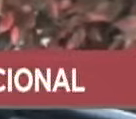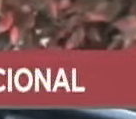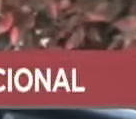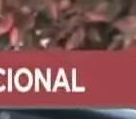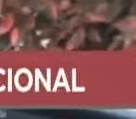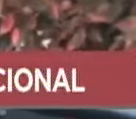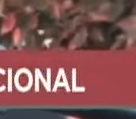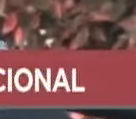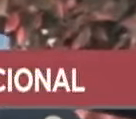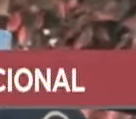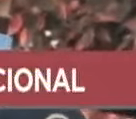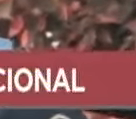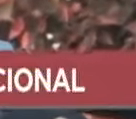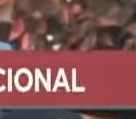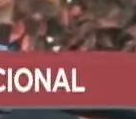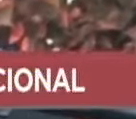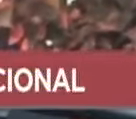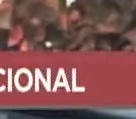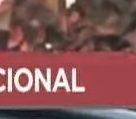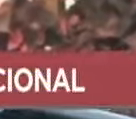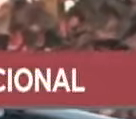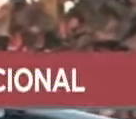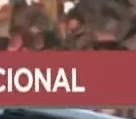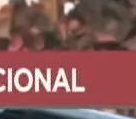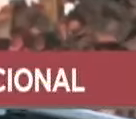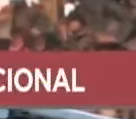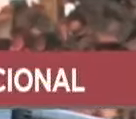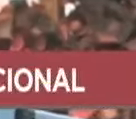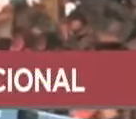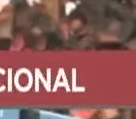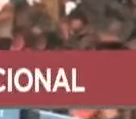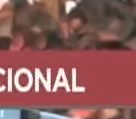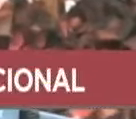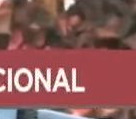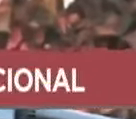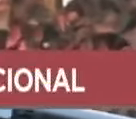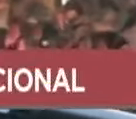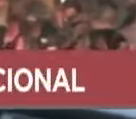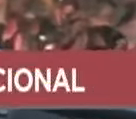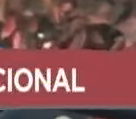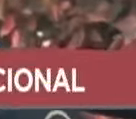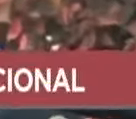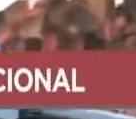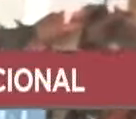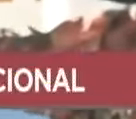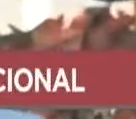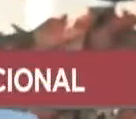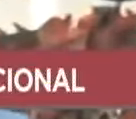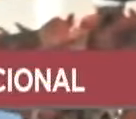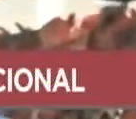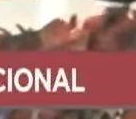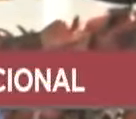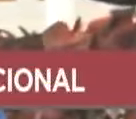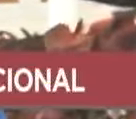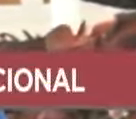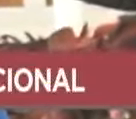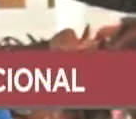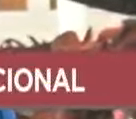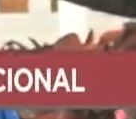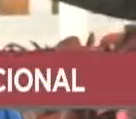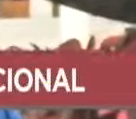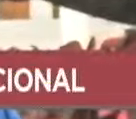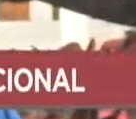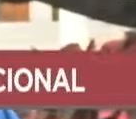política, por modelos, que cada quien defienda su idea, pero en paz, pero con respeto a la vida como principio fundamental. Venezuela hoy se pone